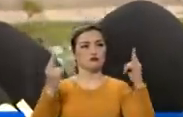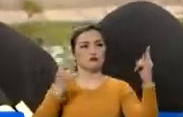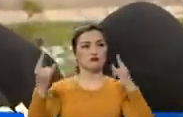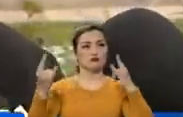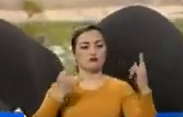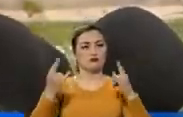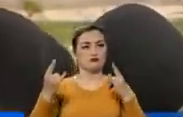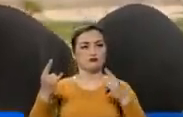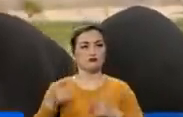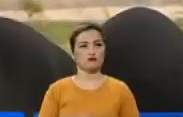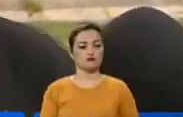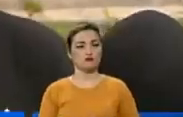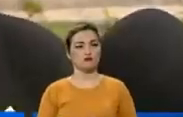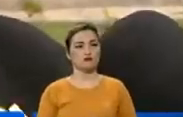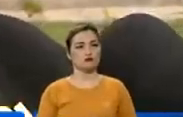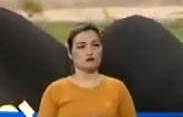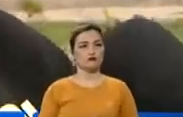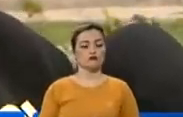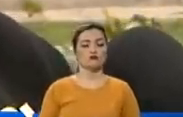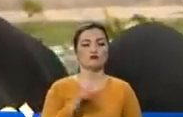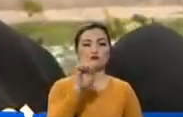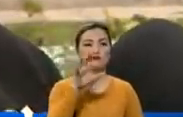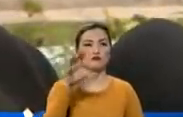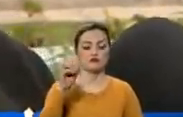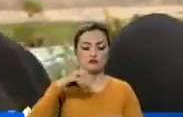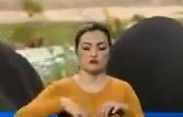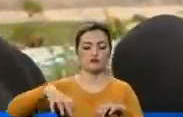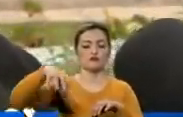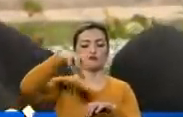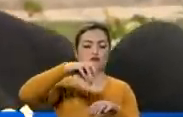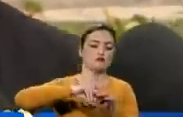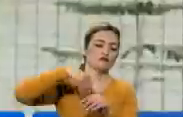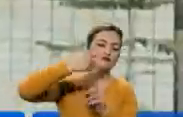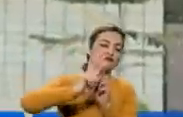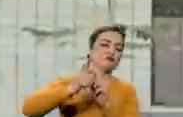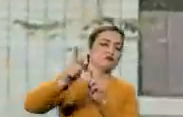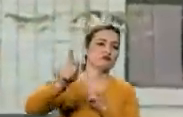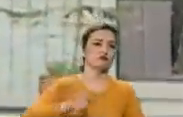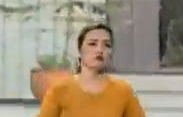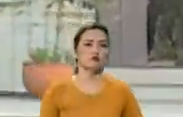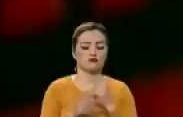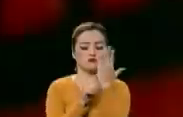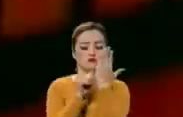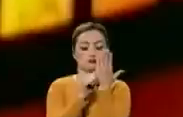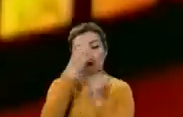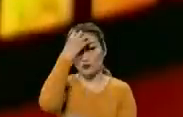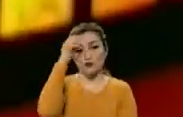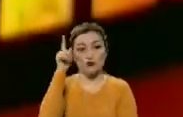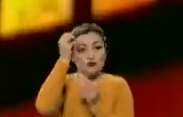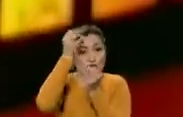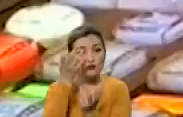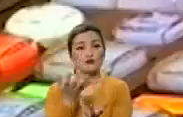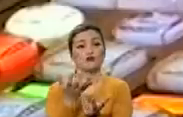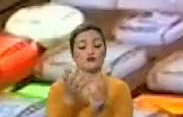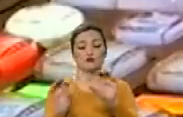y dispositivos con caché server a 150 parroquias rurales que están más alejadas. El Ministerio de Educación también informó que a través